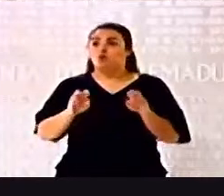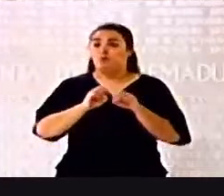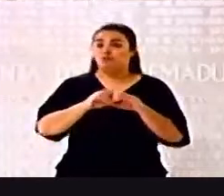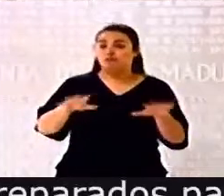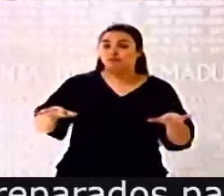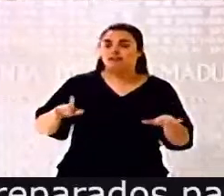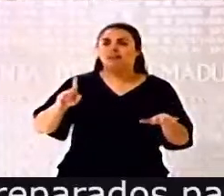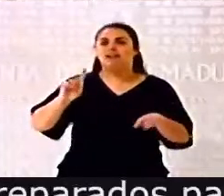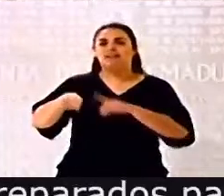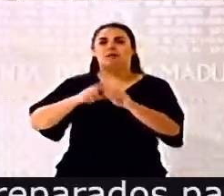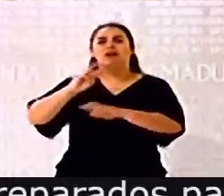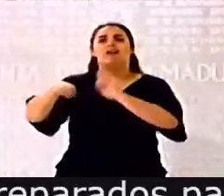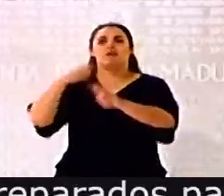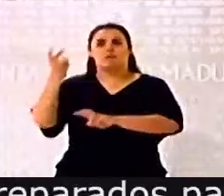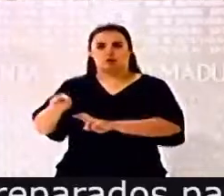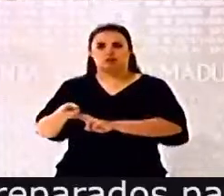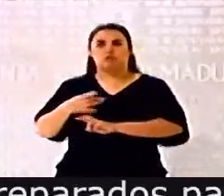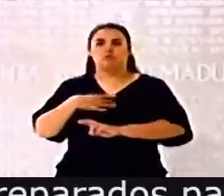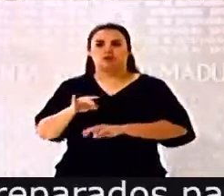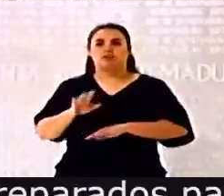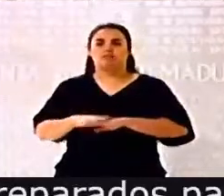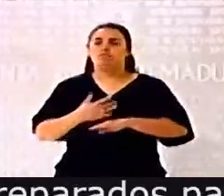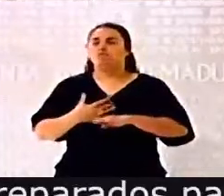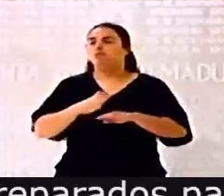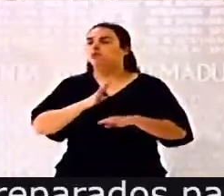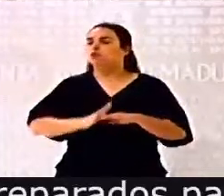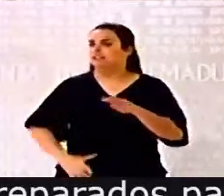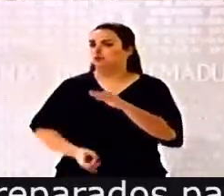los rebrotes que pudiesen ocurrir.